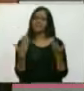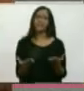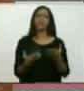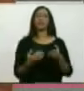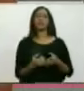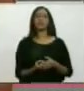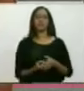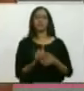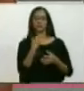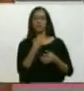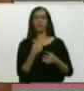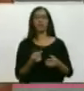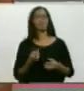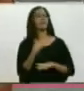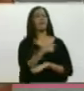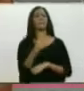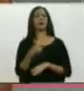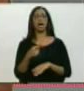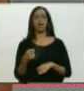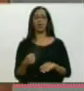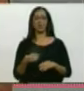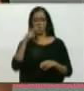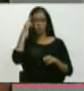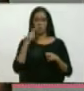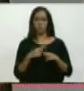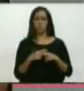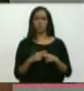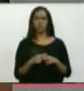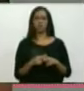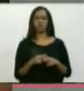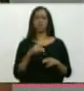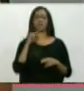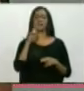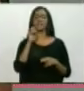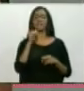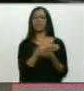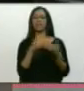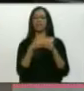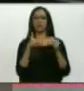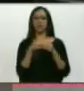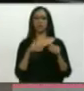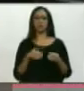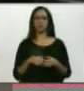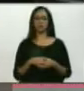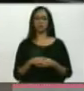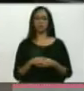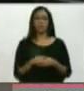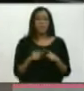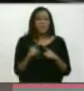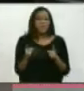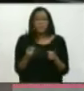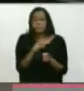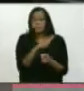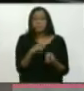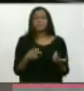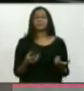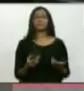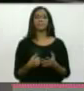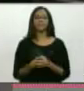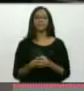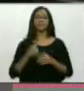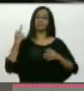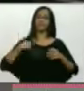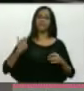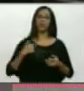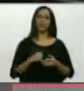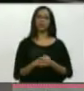dices en un fondo para pago de honorarios y pones ahí como una 20 millones de dólares? Una cosa, pues. Pero si ni siquiera tú es tienes que... Pedro,